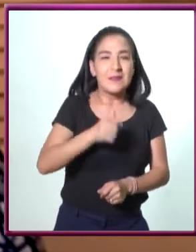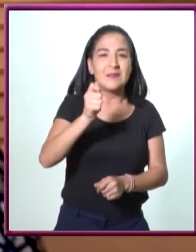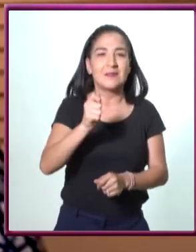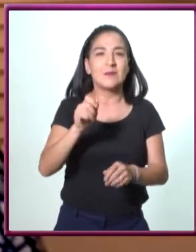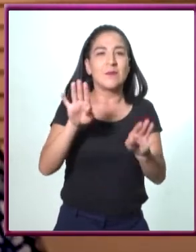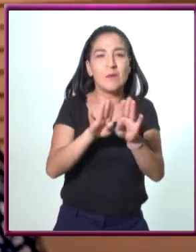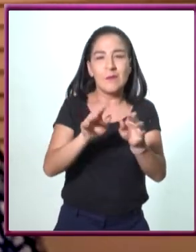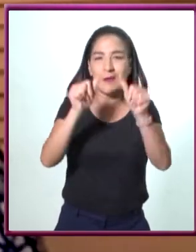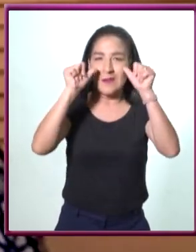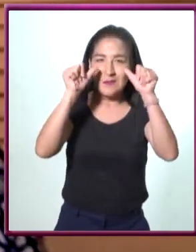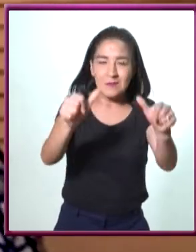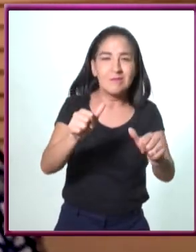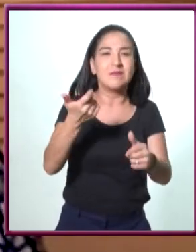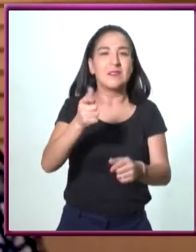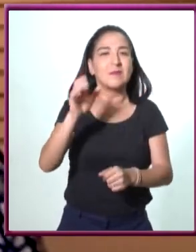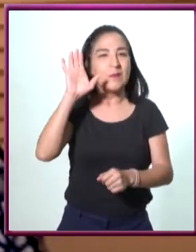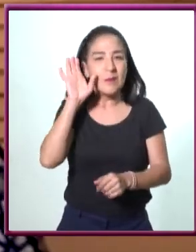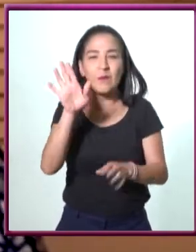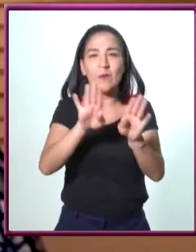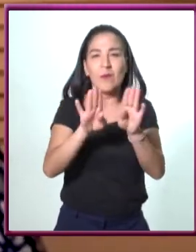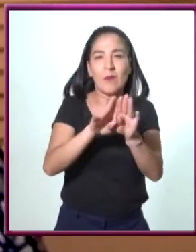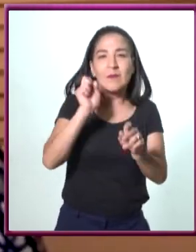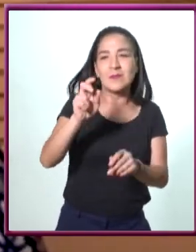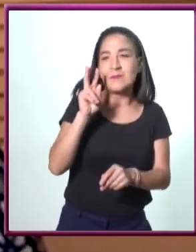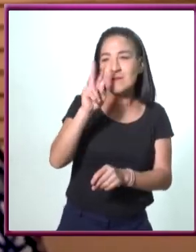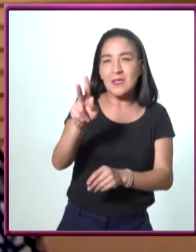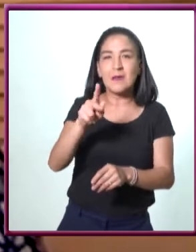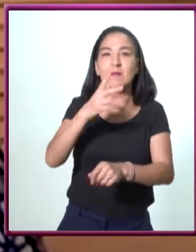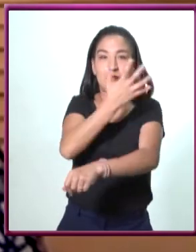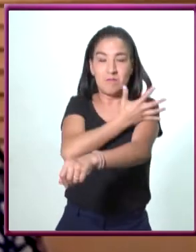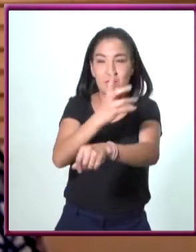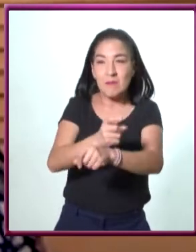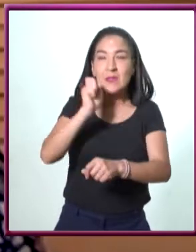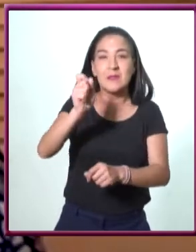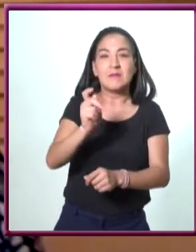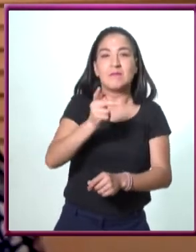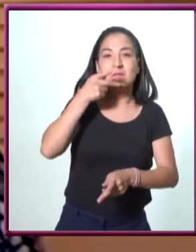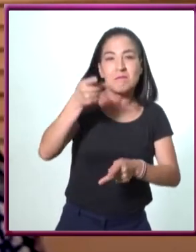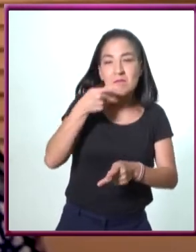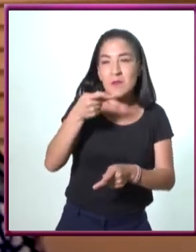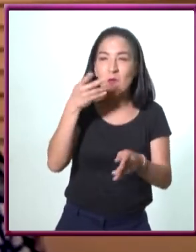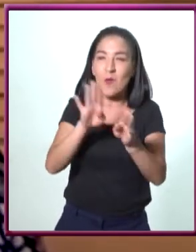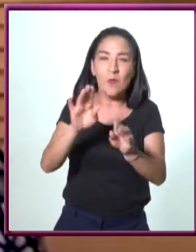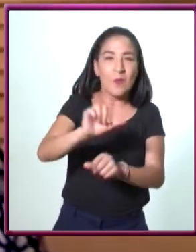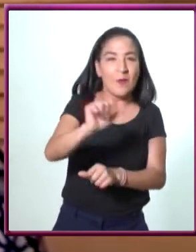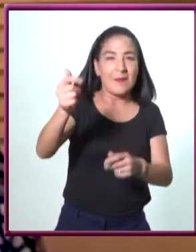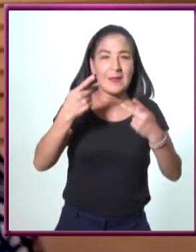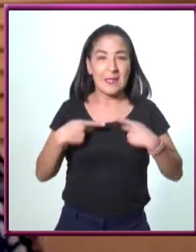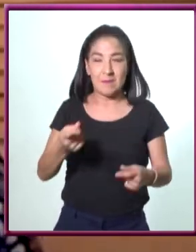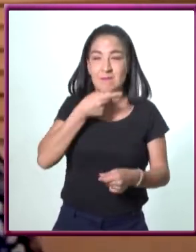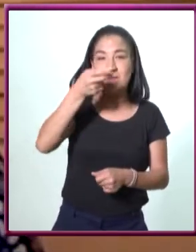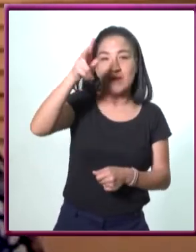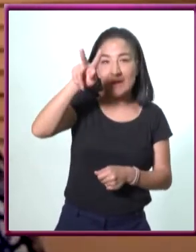los otros. Eso promueve la honestidad. Si yo soy capaz de escuchar a las otras personas,